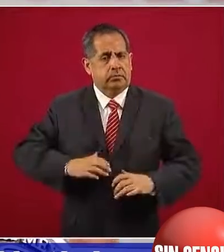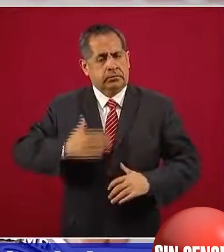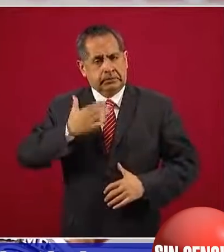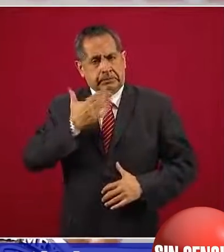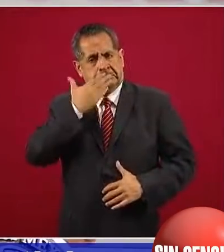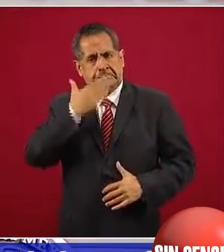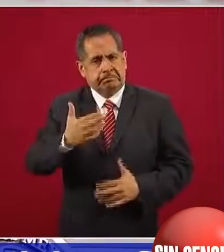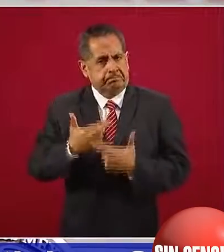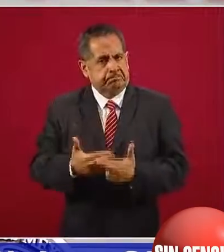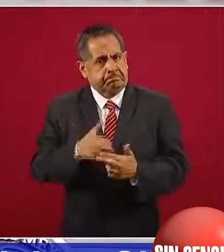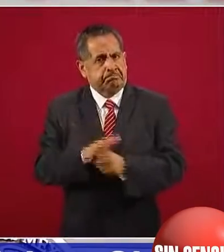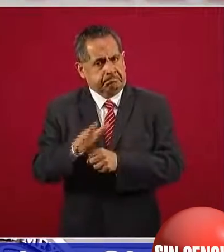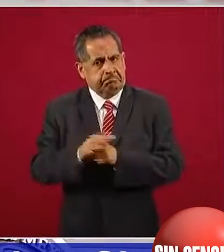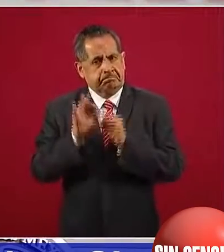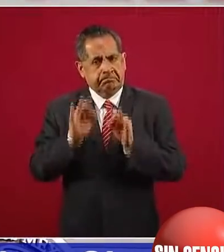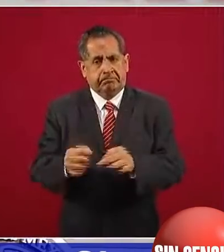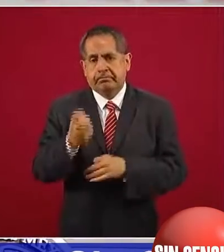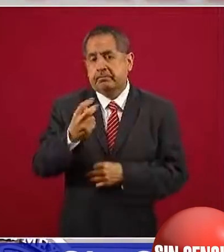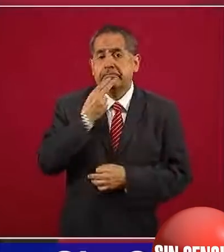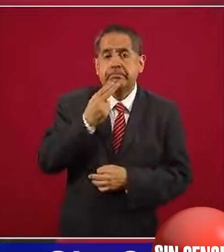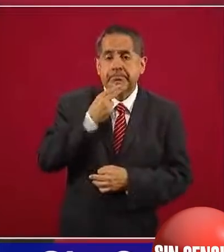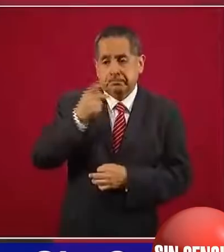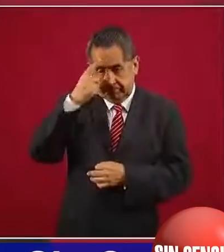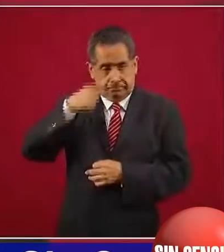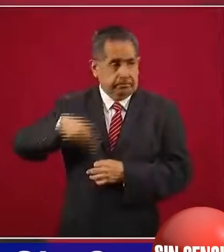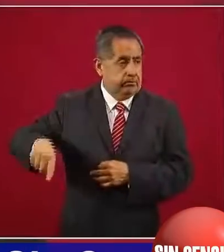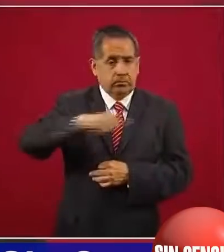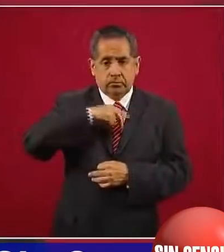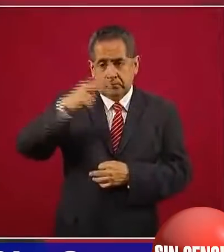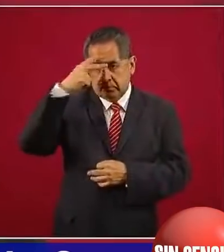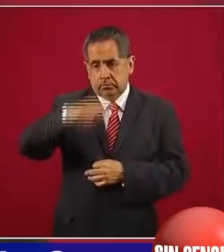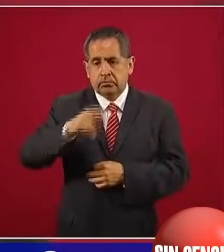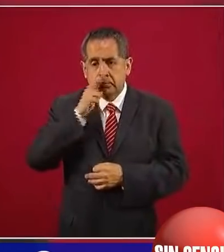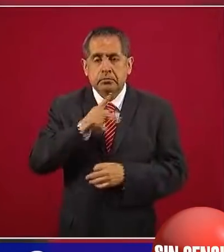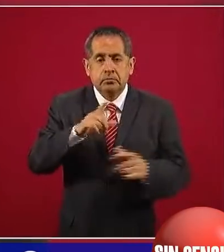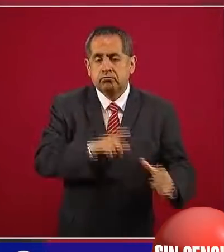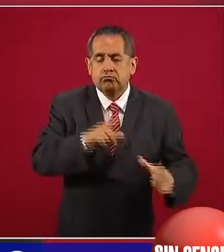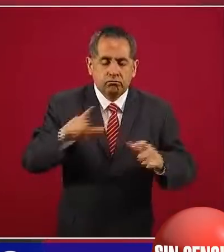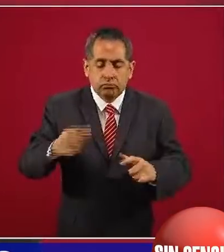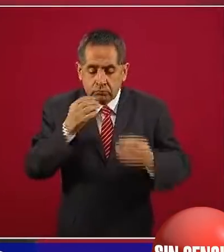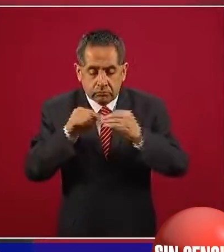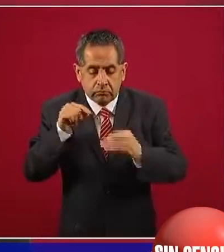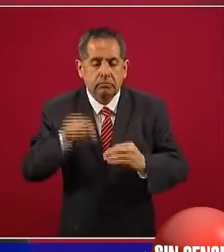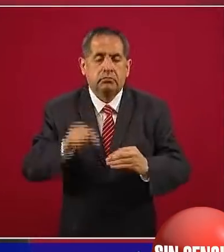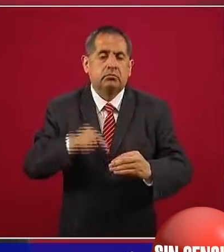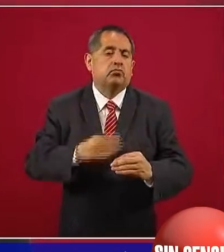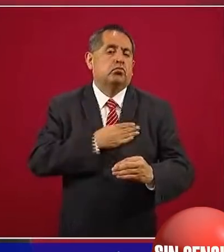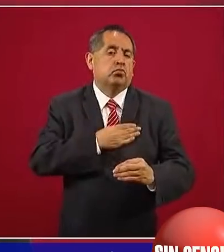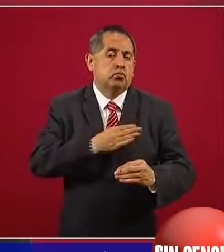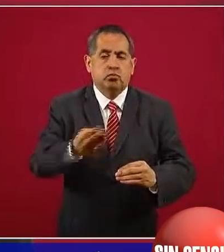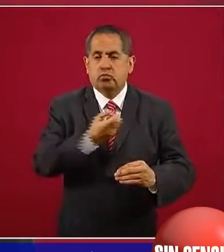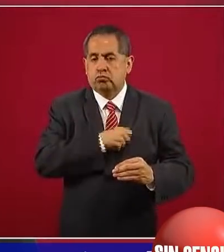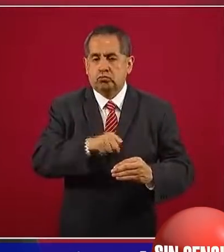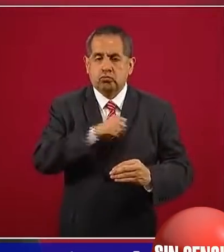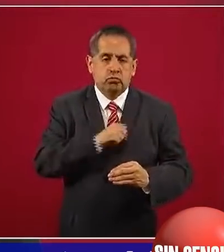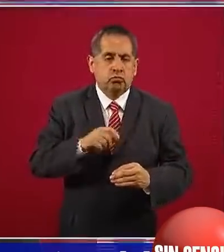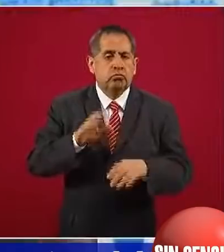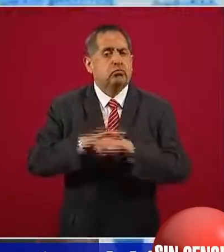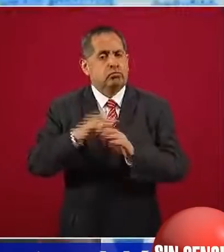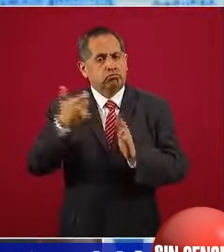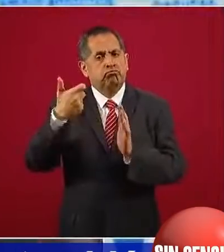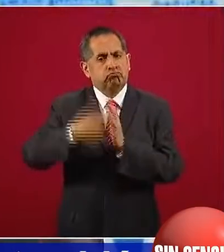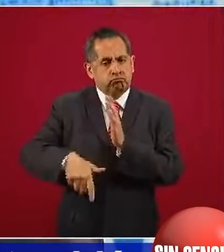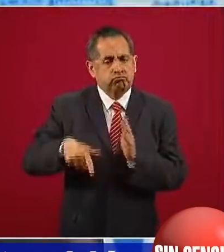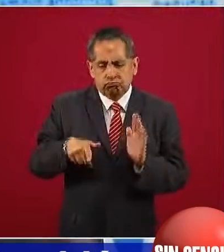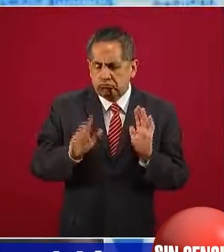que podrían facilitar que en México tuviéramos en el plato una alimentación saludable a precios